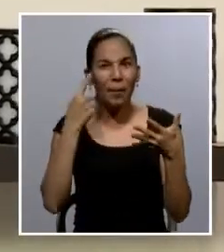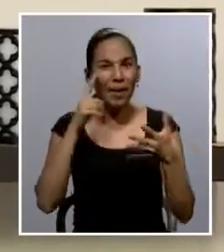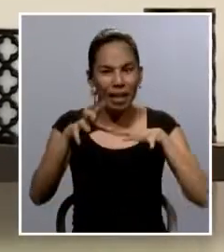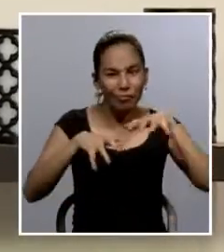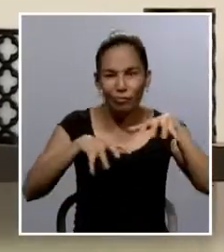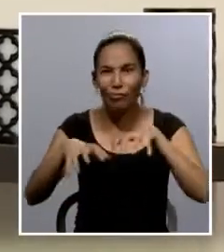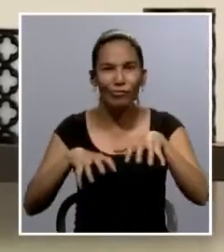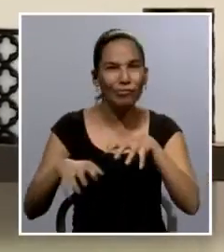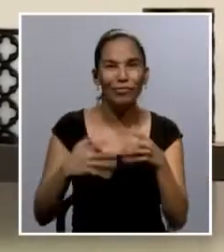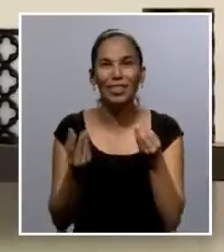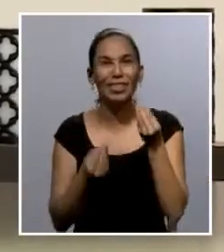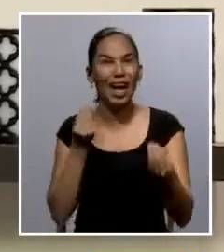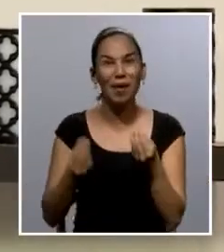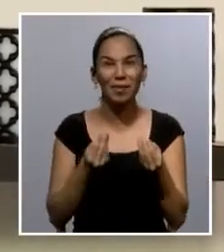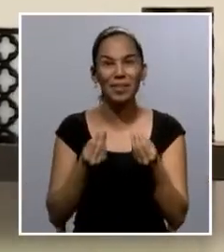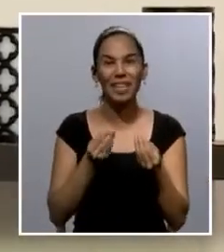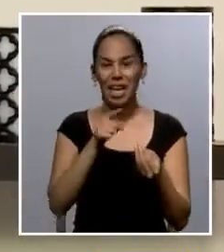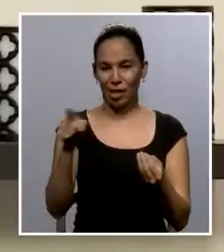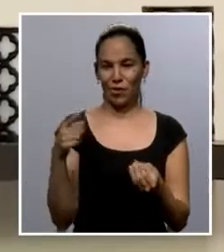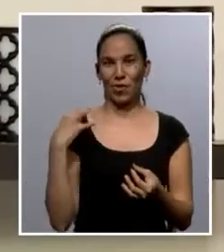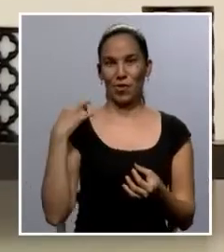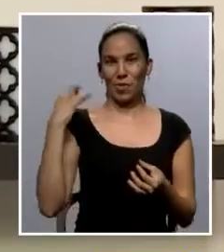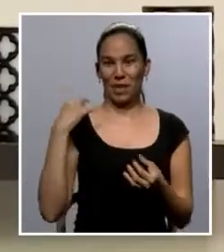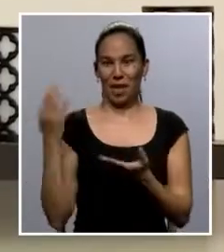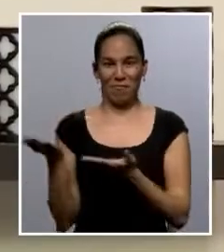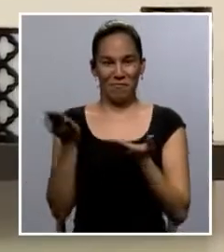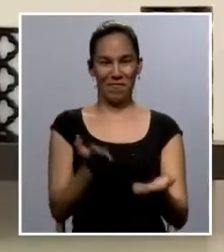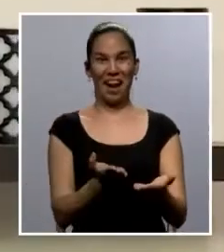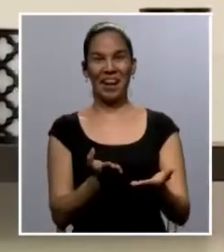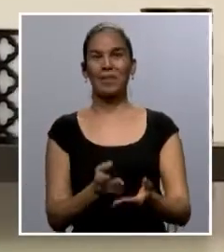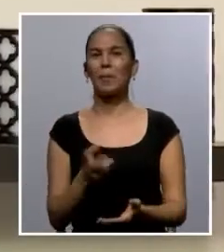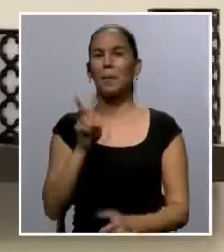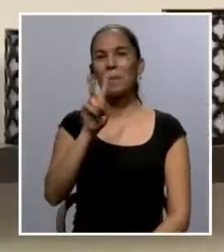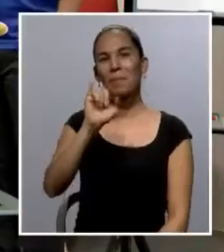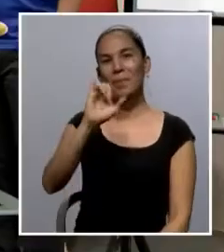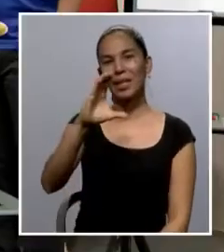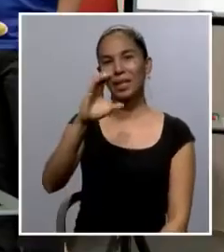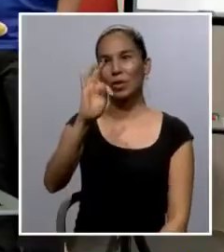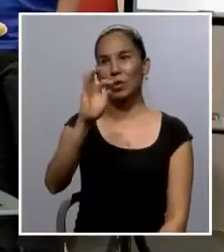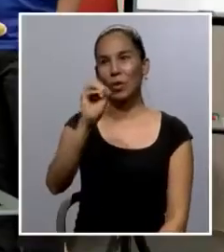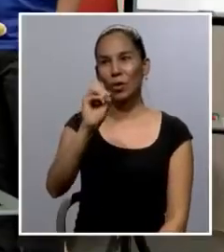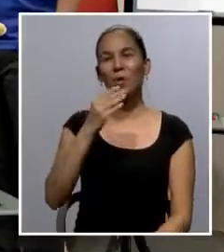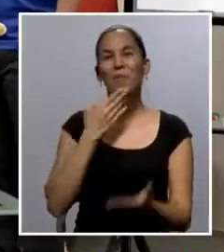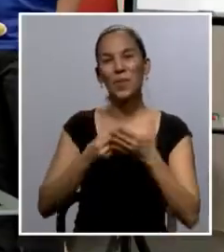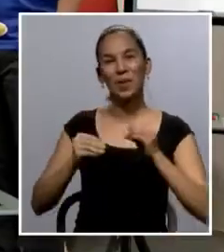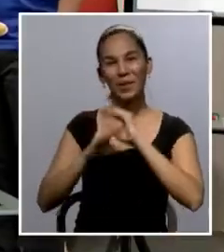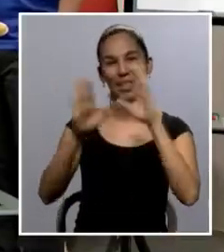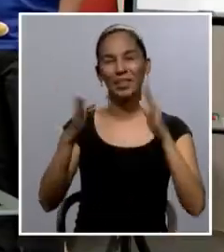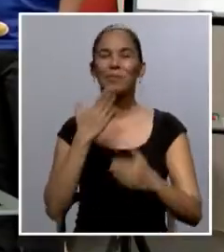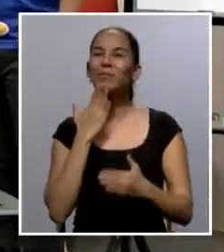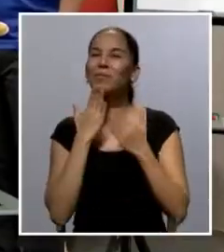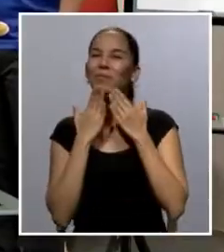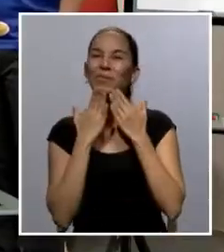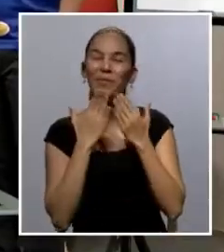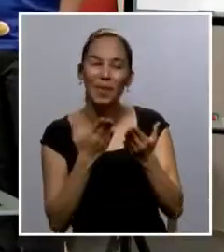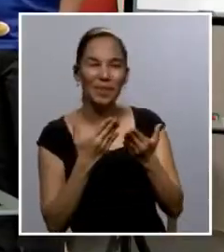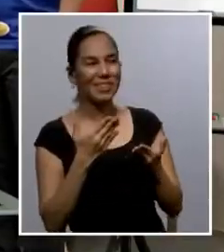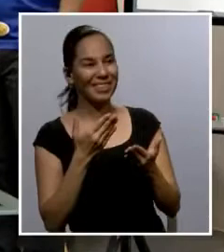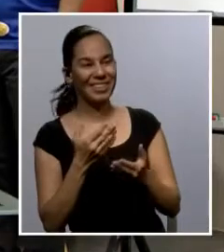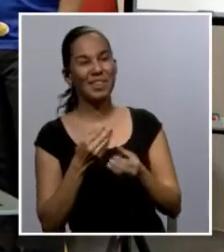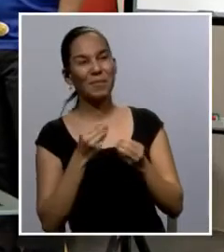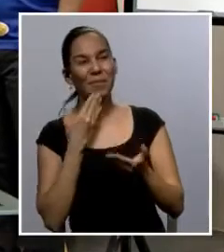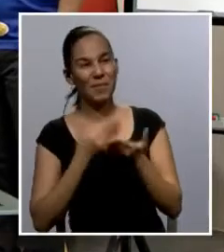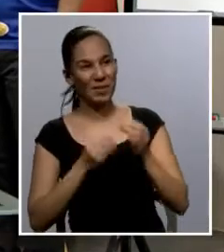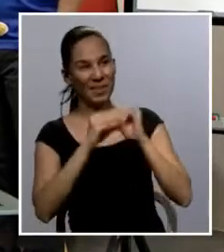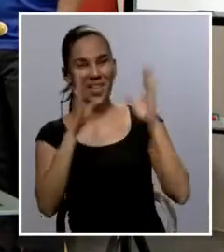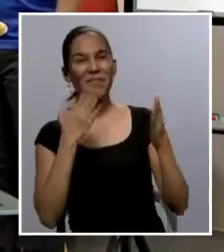dinámica que aquí nuestros invitados hoy nos van a dar. Don Víctor Torres, buenos días. Muchas gracias. Un placer tenerlo para acá también.